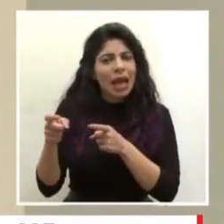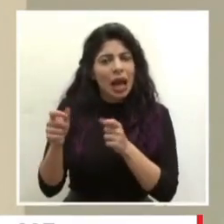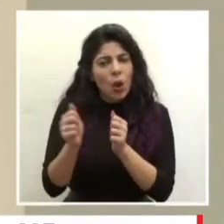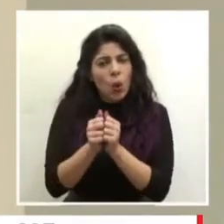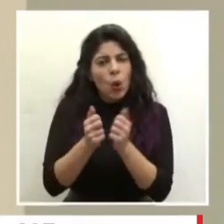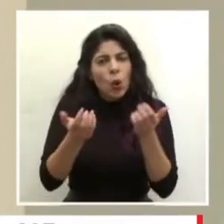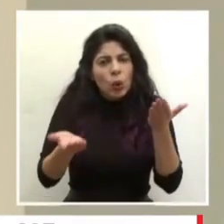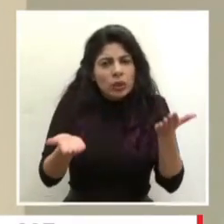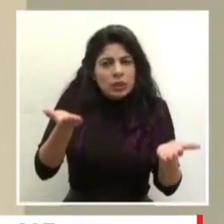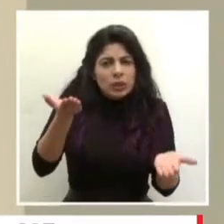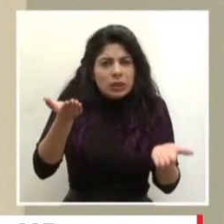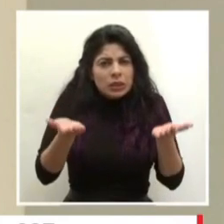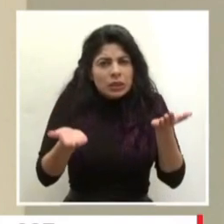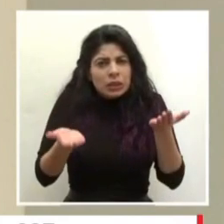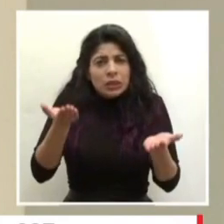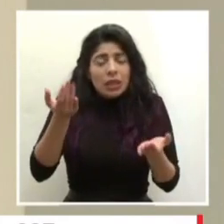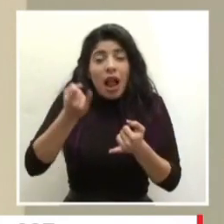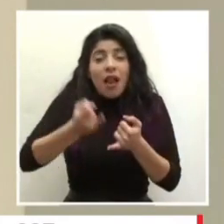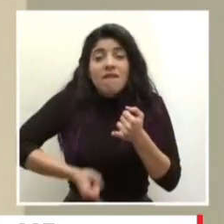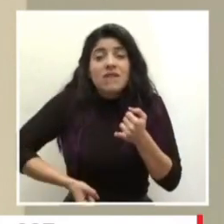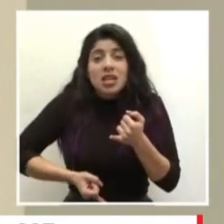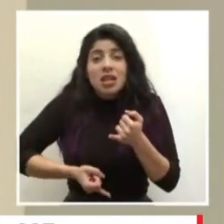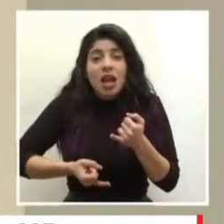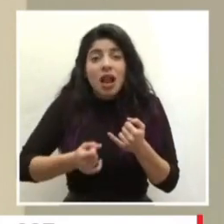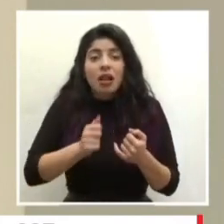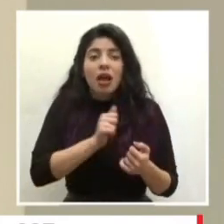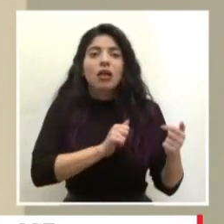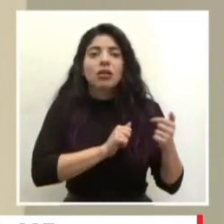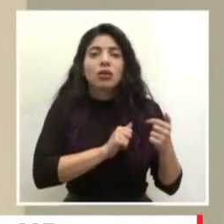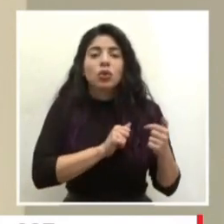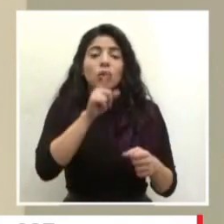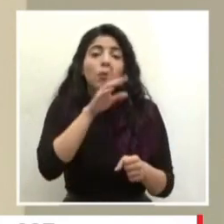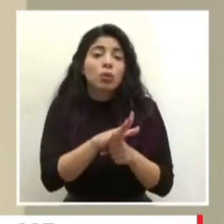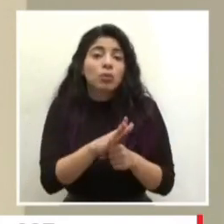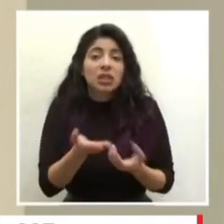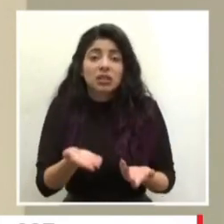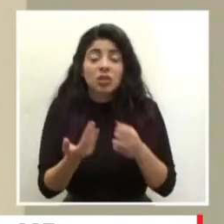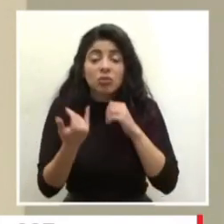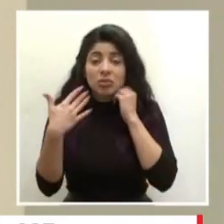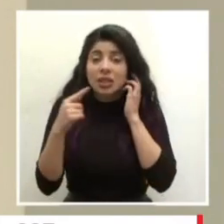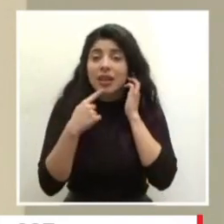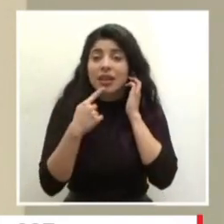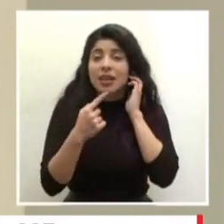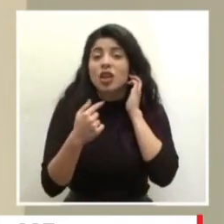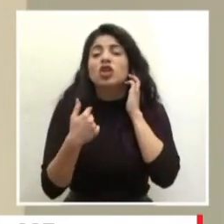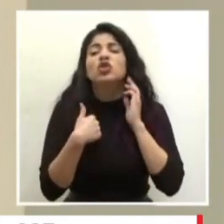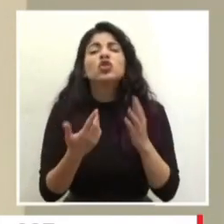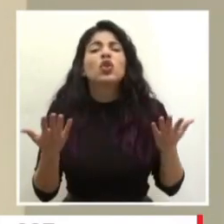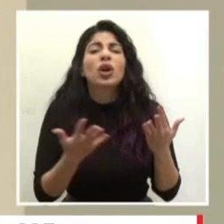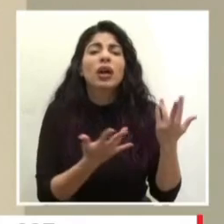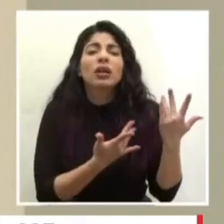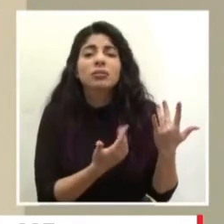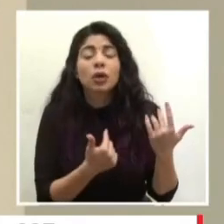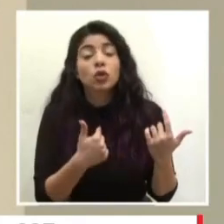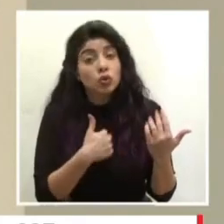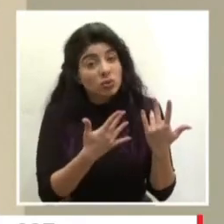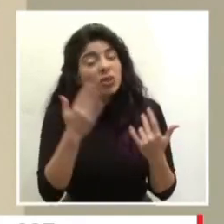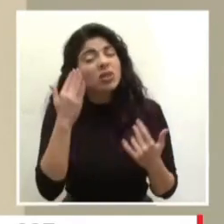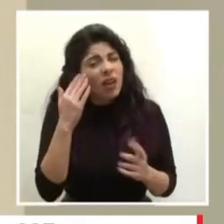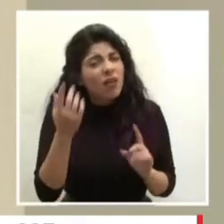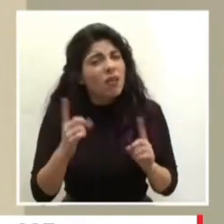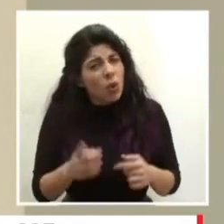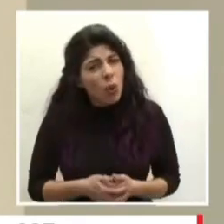balance y que al final pues es un asunto de comportamiento, de compromiso, es lo que venimos diciendo. O sea, ¿cuál es mi expectativa? Mi expectativa, ¿sabe cuál es?